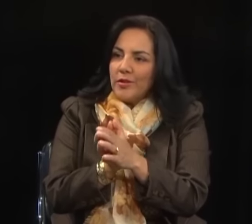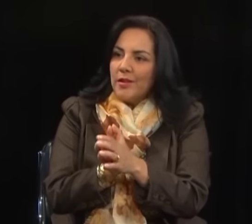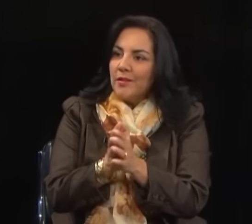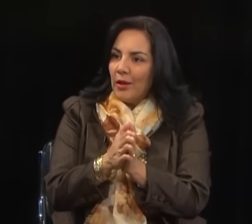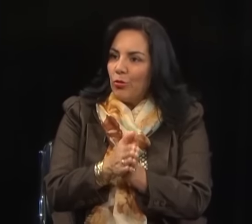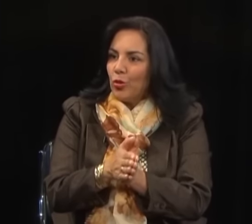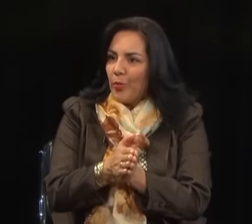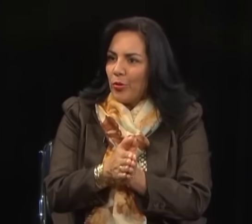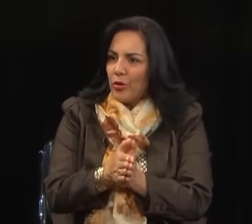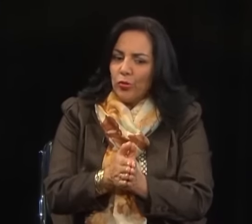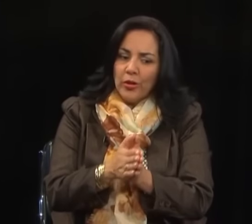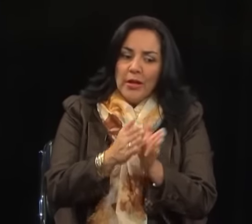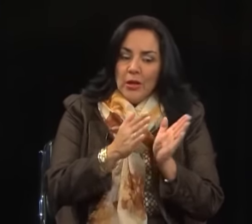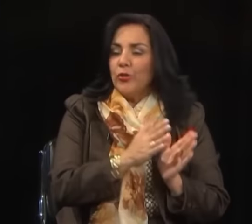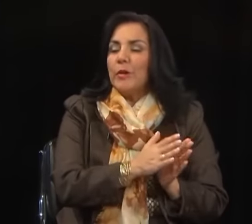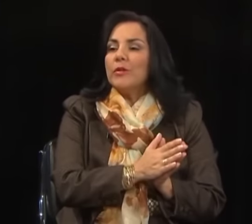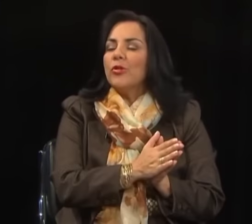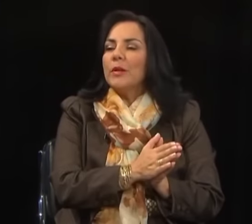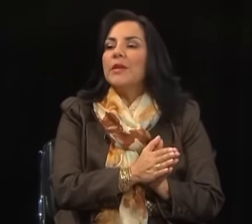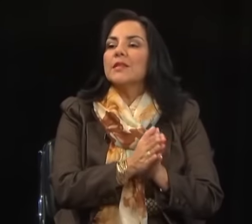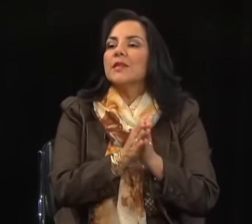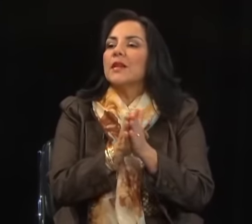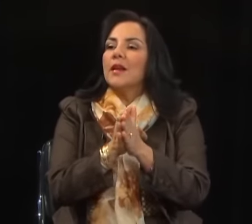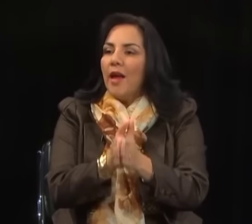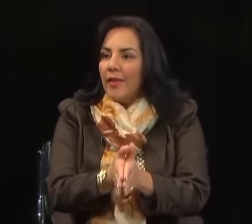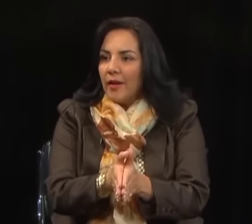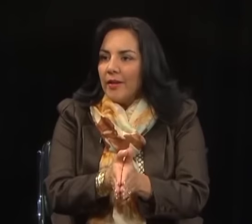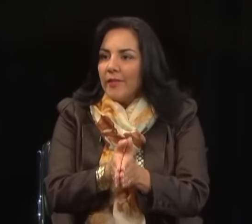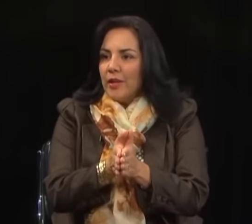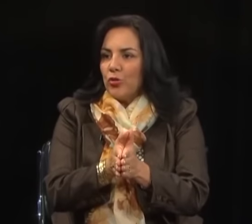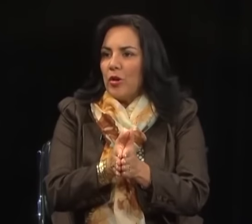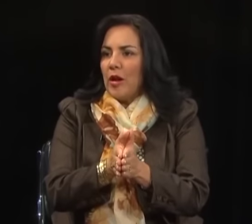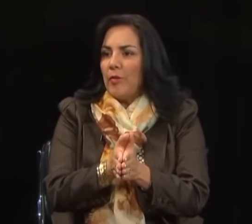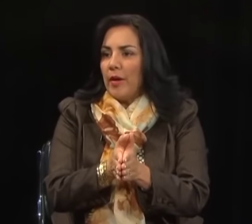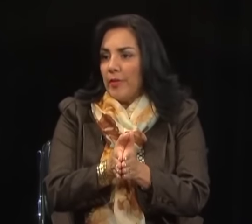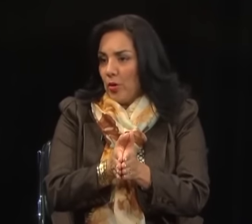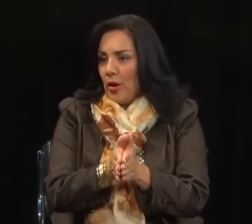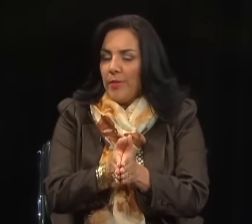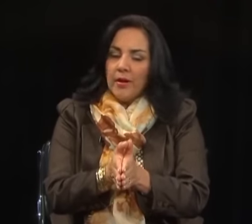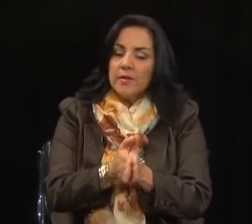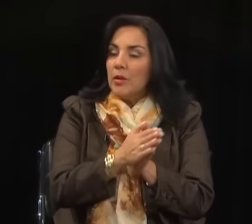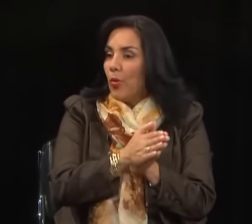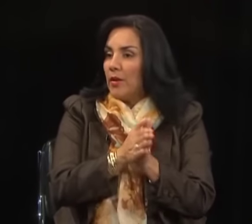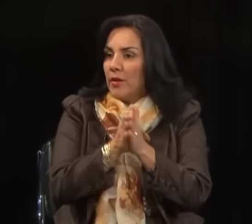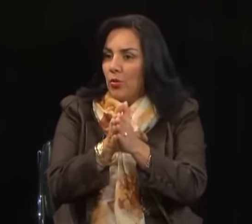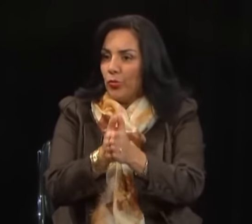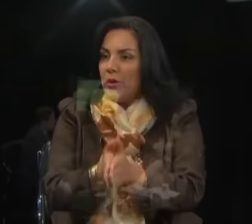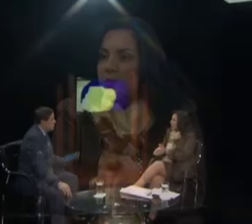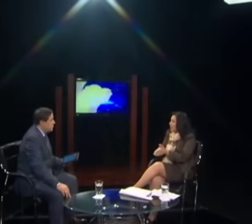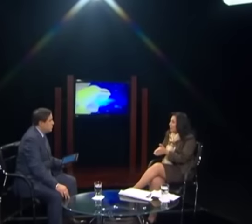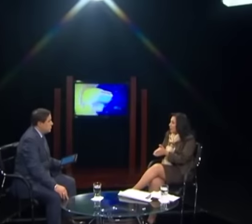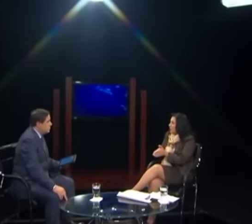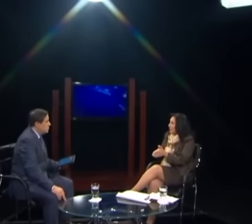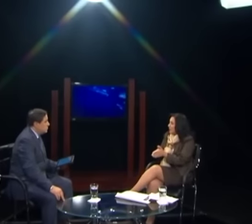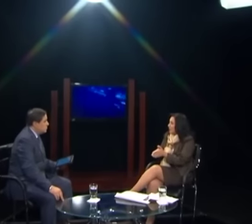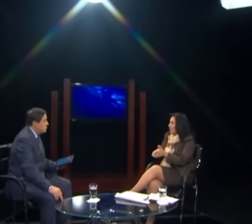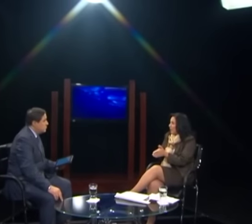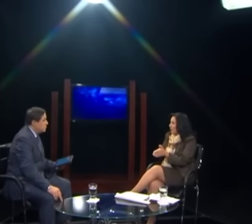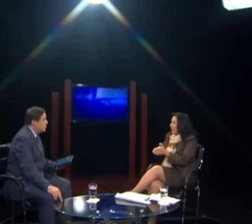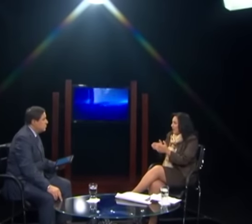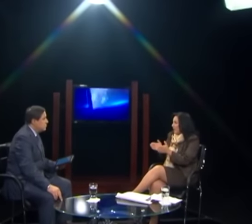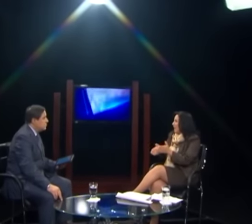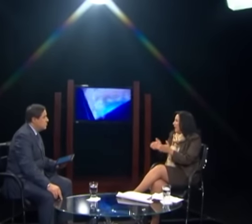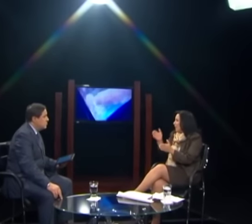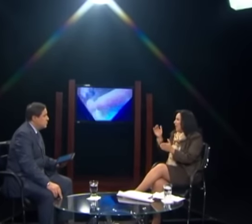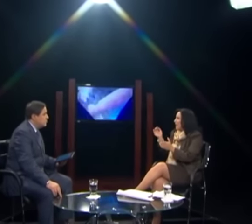niños, adolescentes, adultos mayores. Entonces los servicios del MIES se trasladan dentro de los albergues, igual que los servicios del Ministerio de